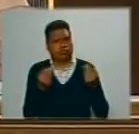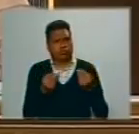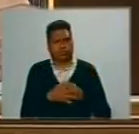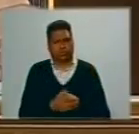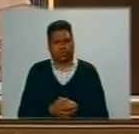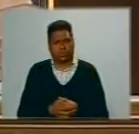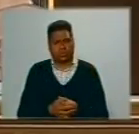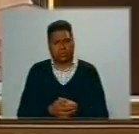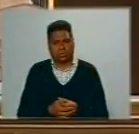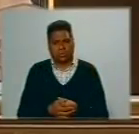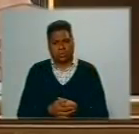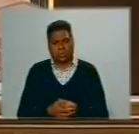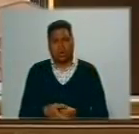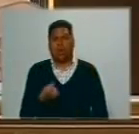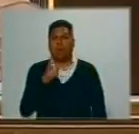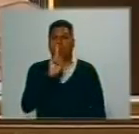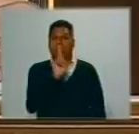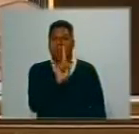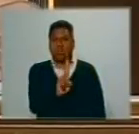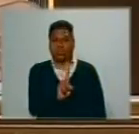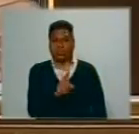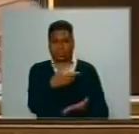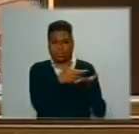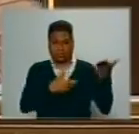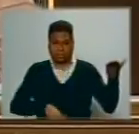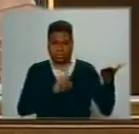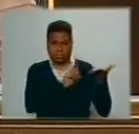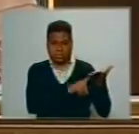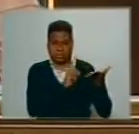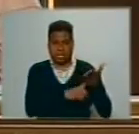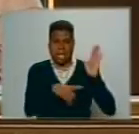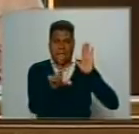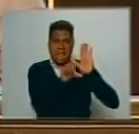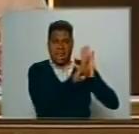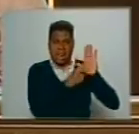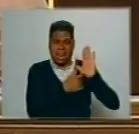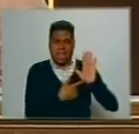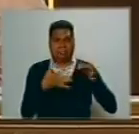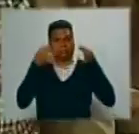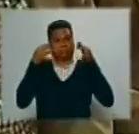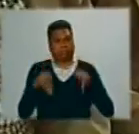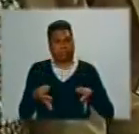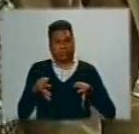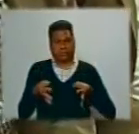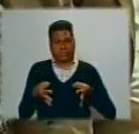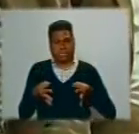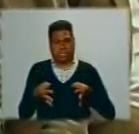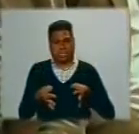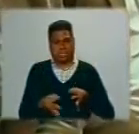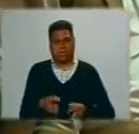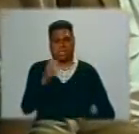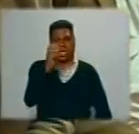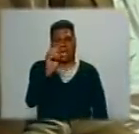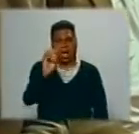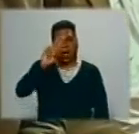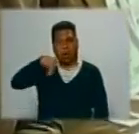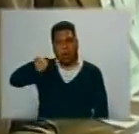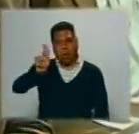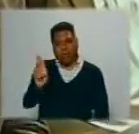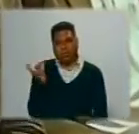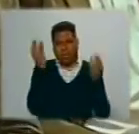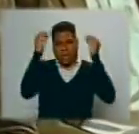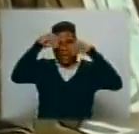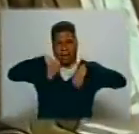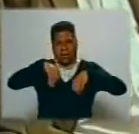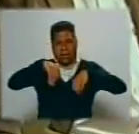único instrumento jurídico válido que está depositado en la Organización de las Naciones Unidas, que es el Acuerdo